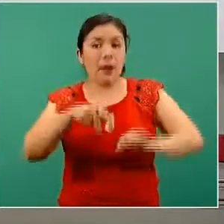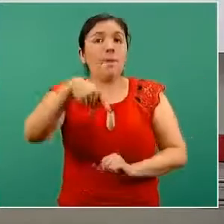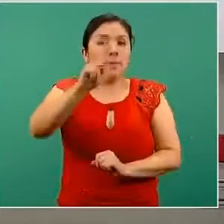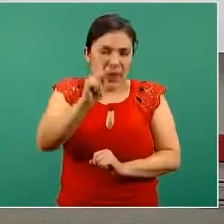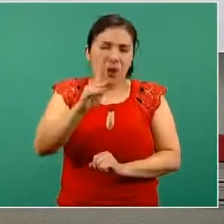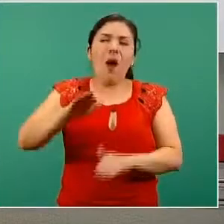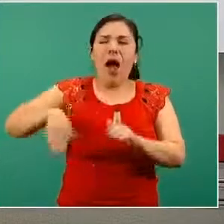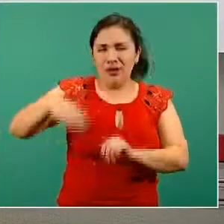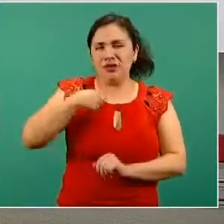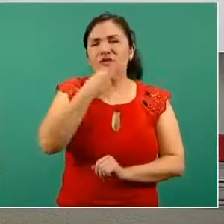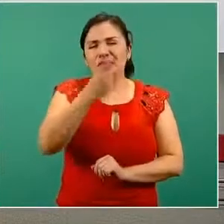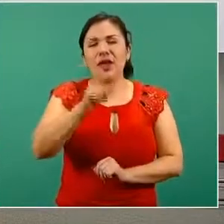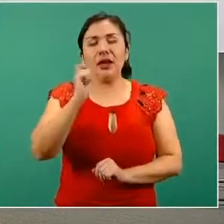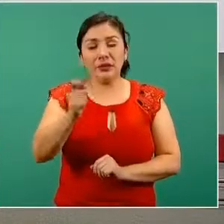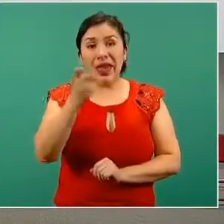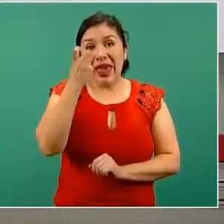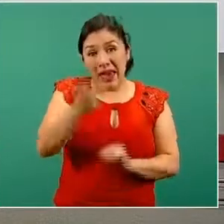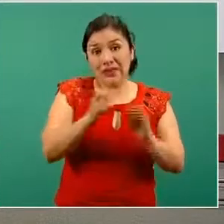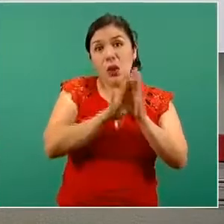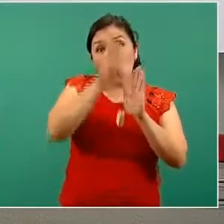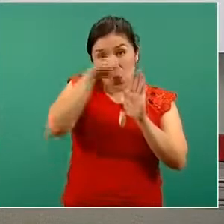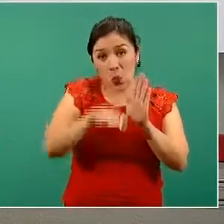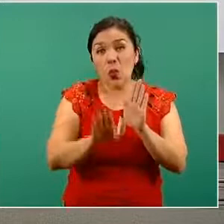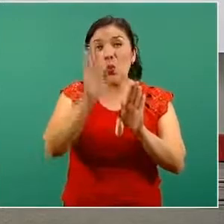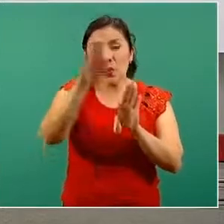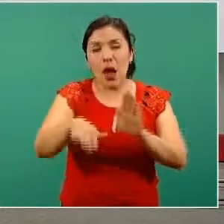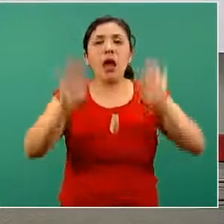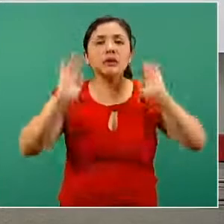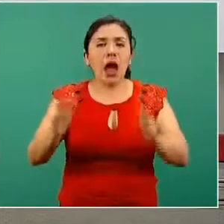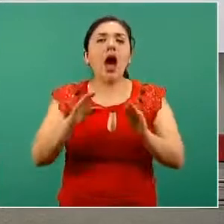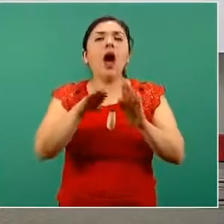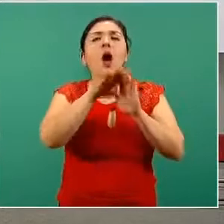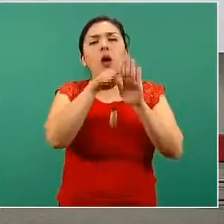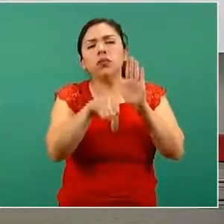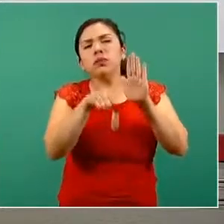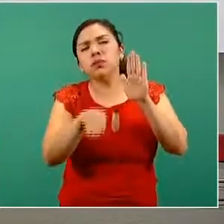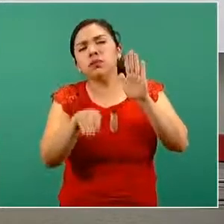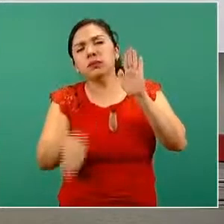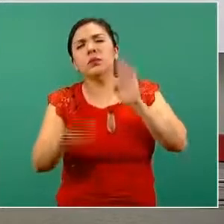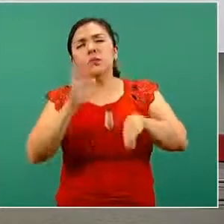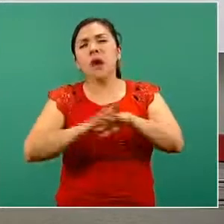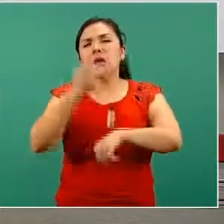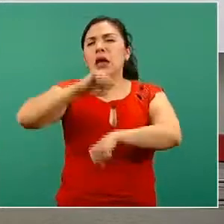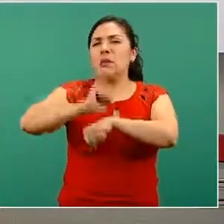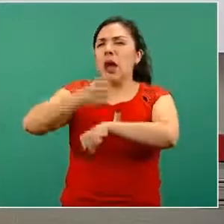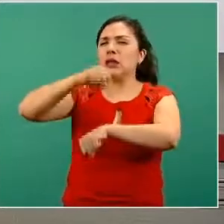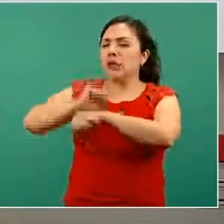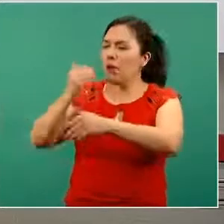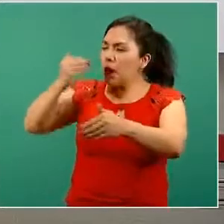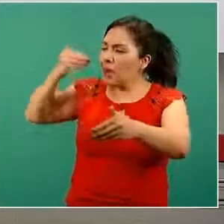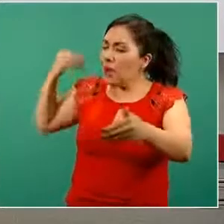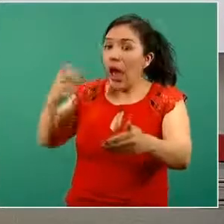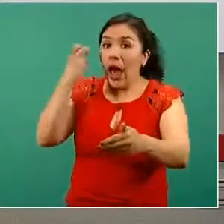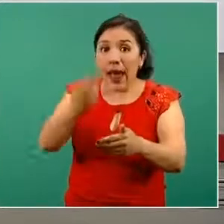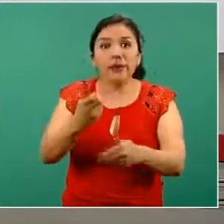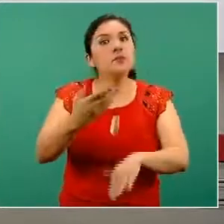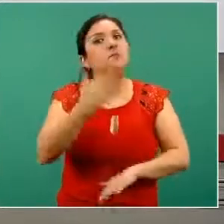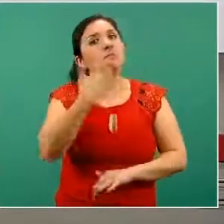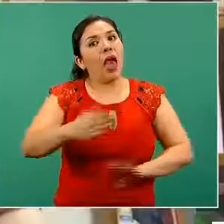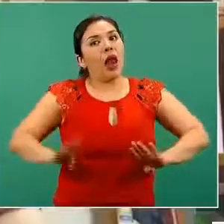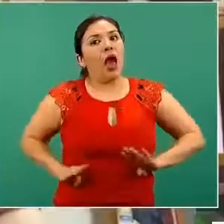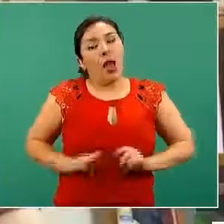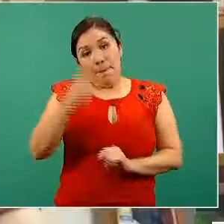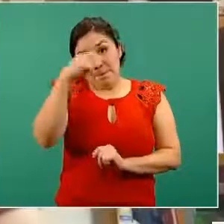bien les comentaba, esta curva afortunadamente ha venido disminuyendo ya en las últimas semanas, y esto es sumamente favorable para el